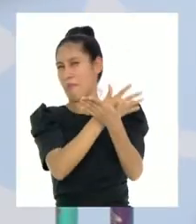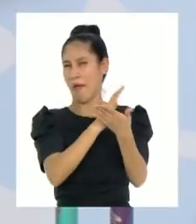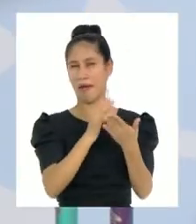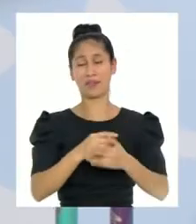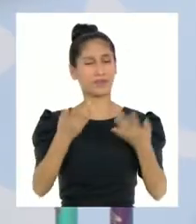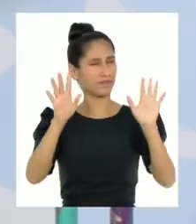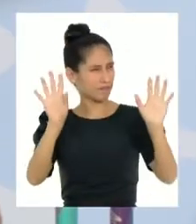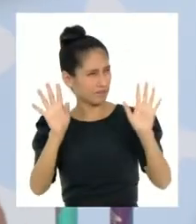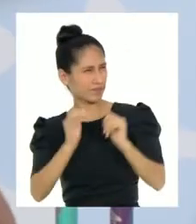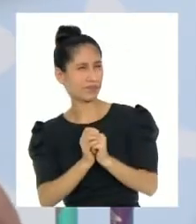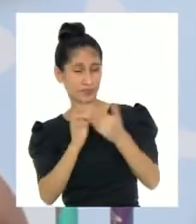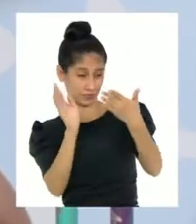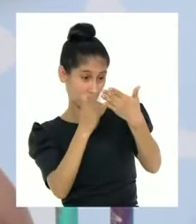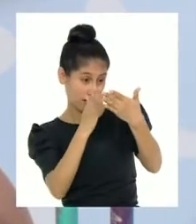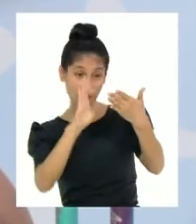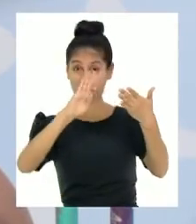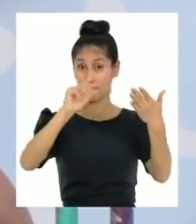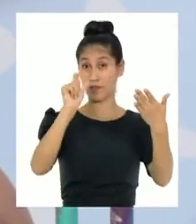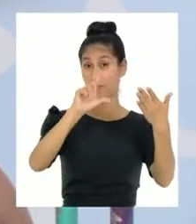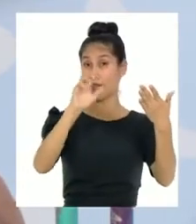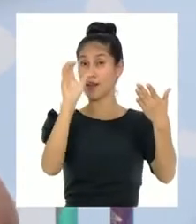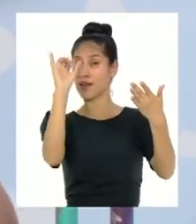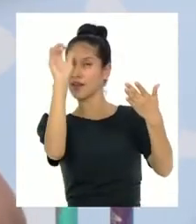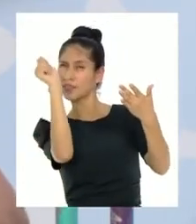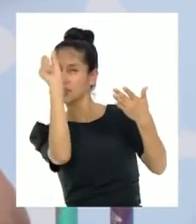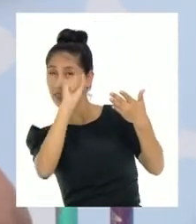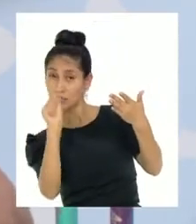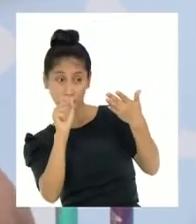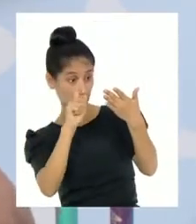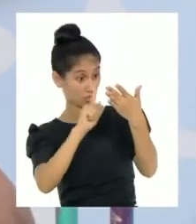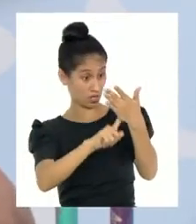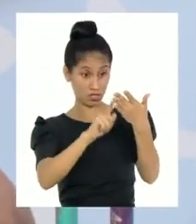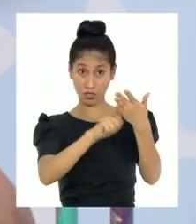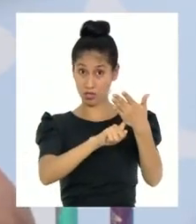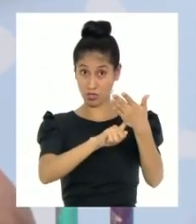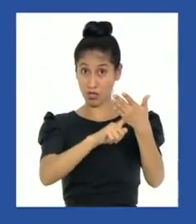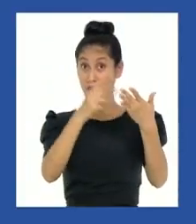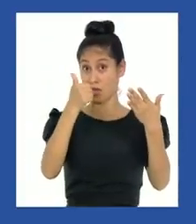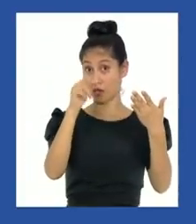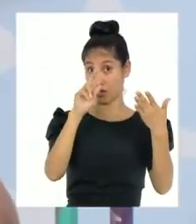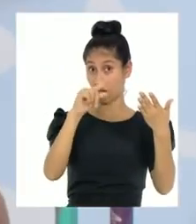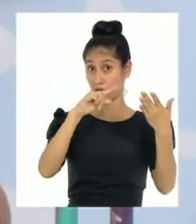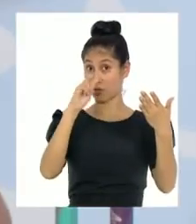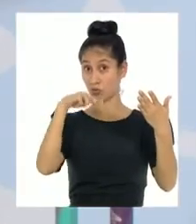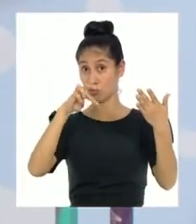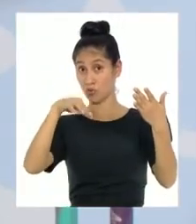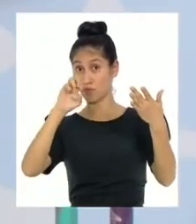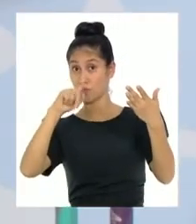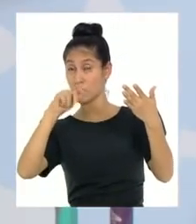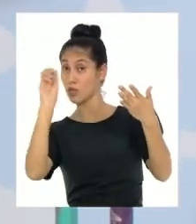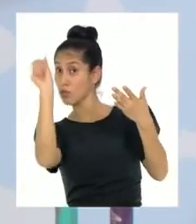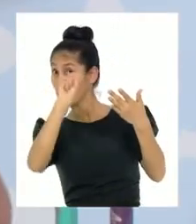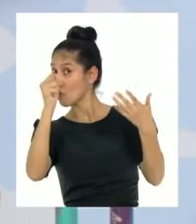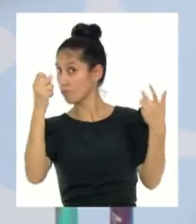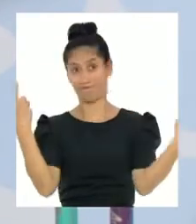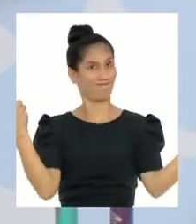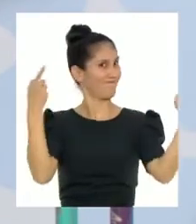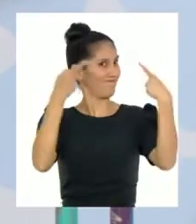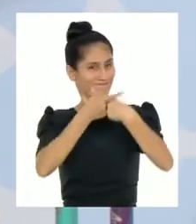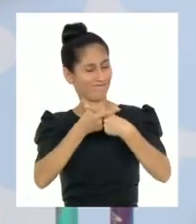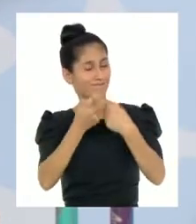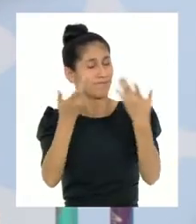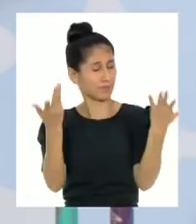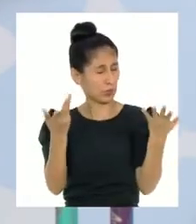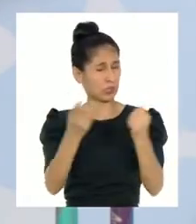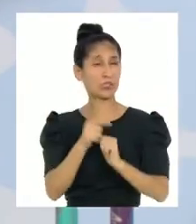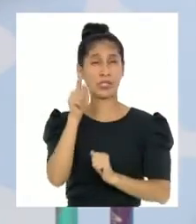Entonces, las falacias no califican ni en sueños como argumentos. En conclusión, el uso